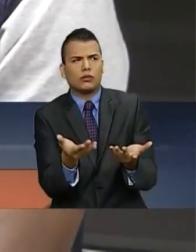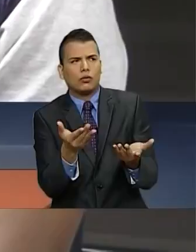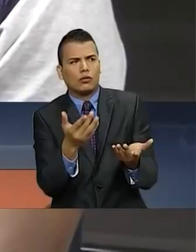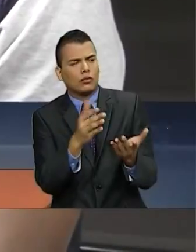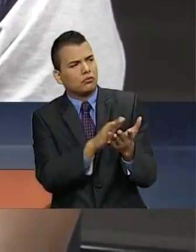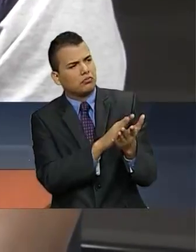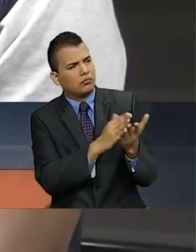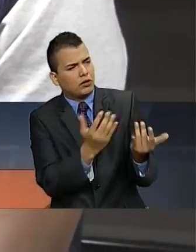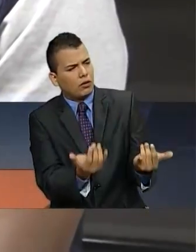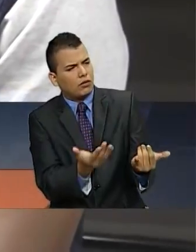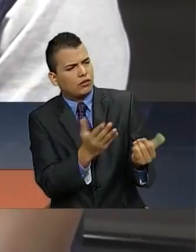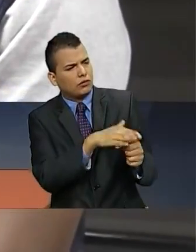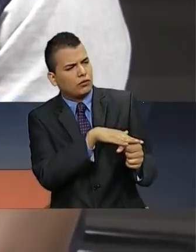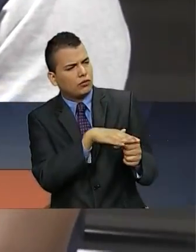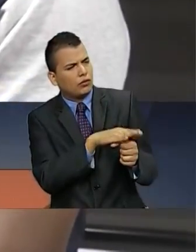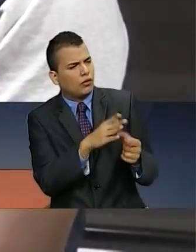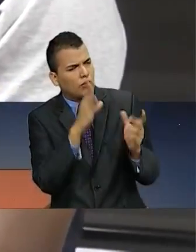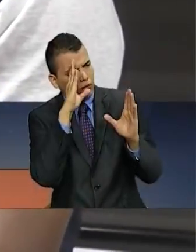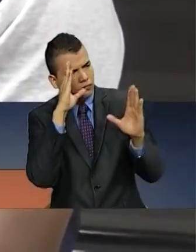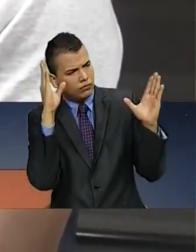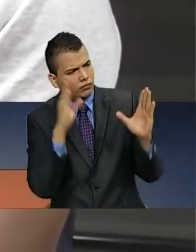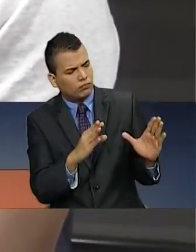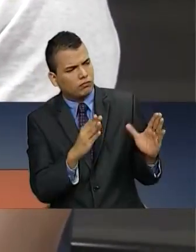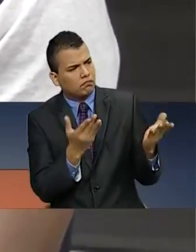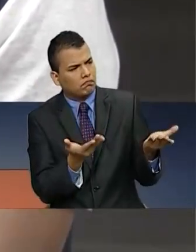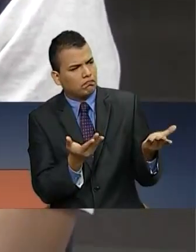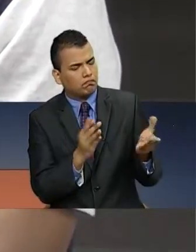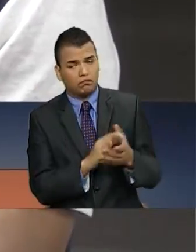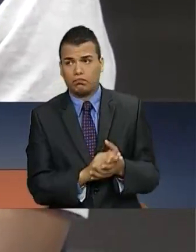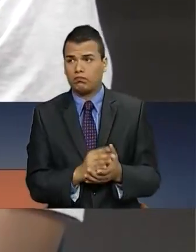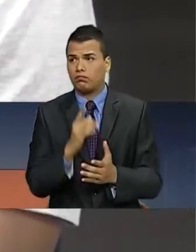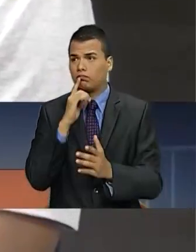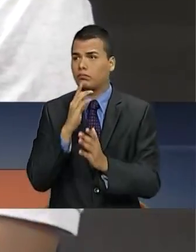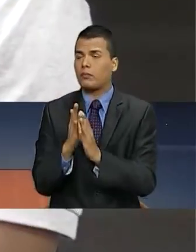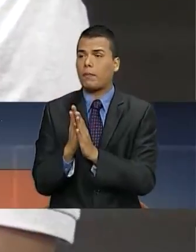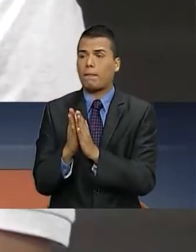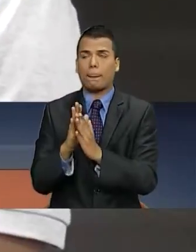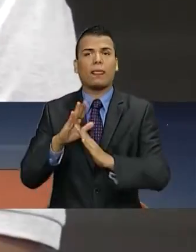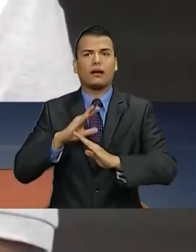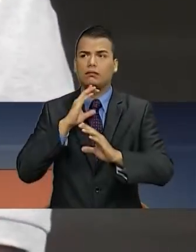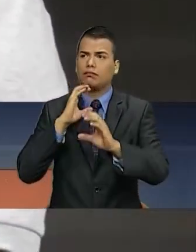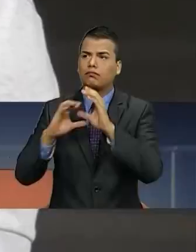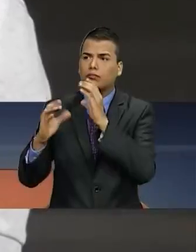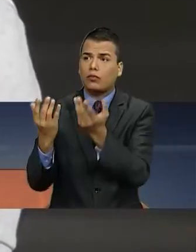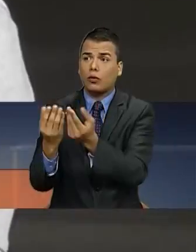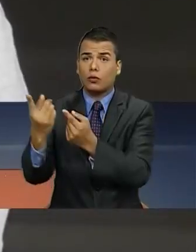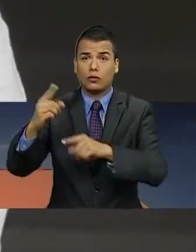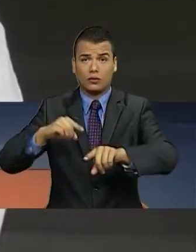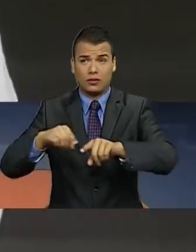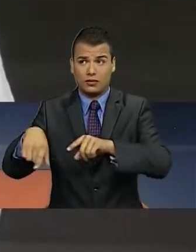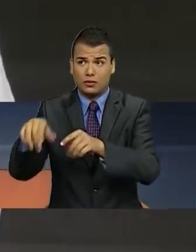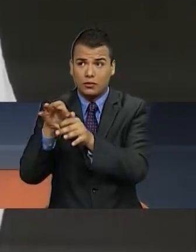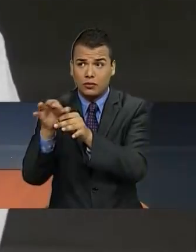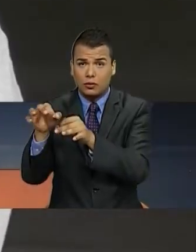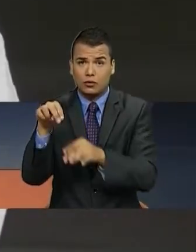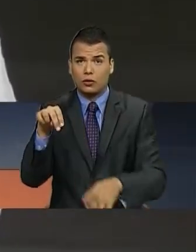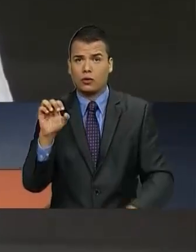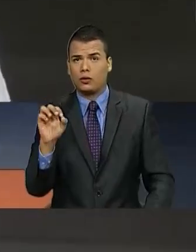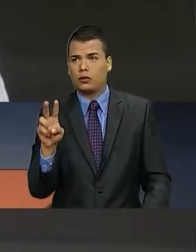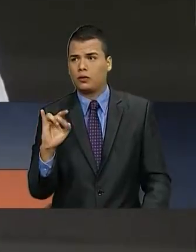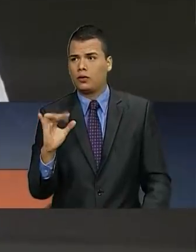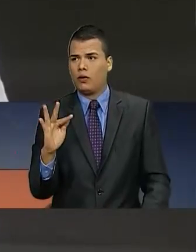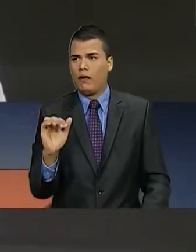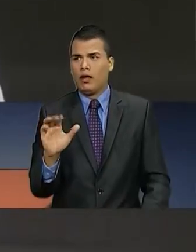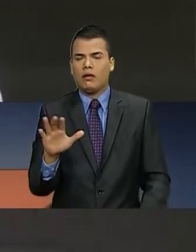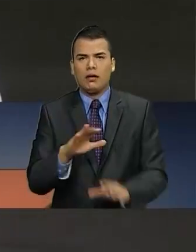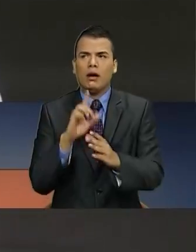preliminares le han dado frente a este secuestro en las últimas horas? Bueno, hemos mantenido comunicación permanente con las autoridades locales del municipio de Nóvita.